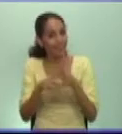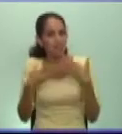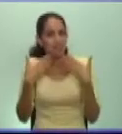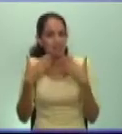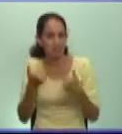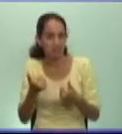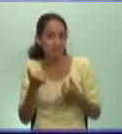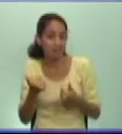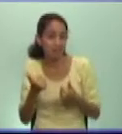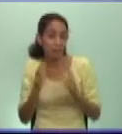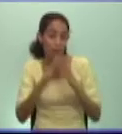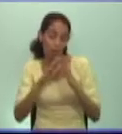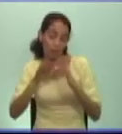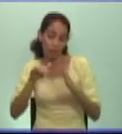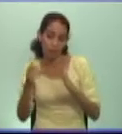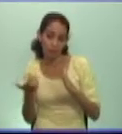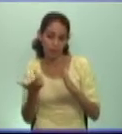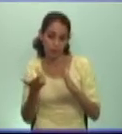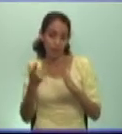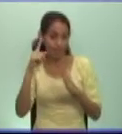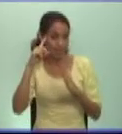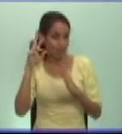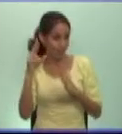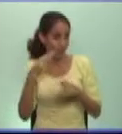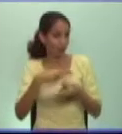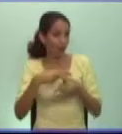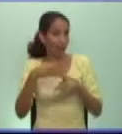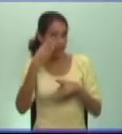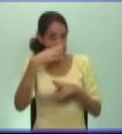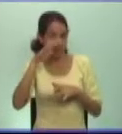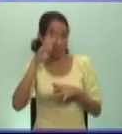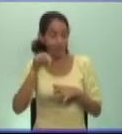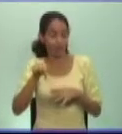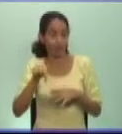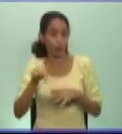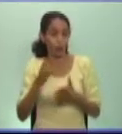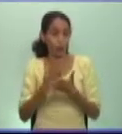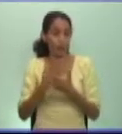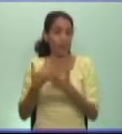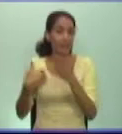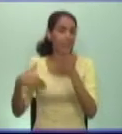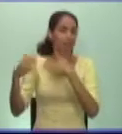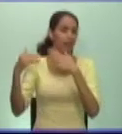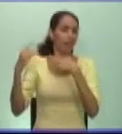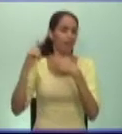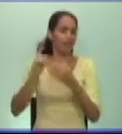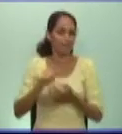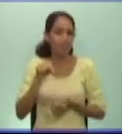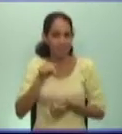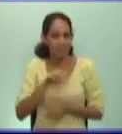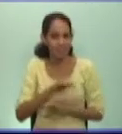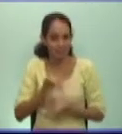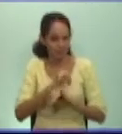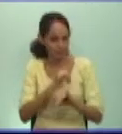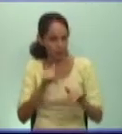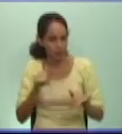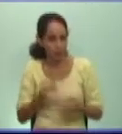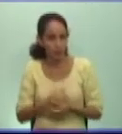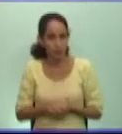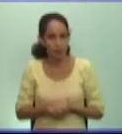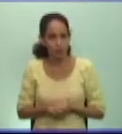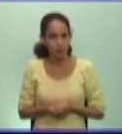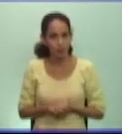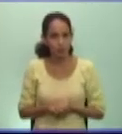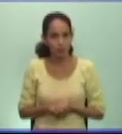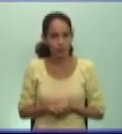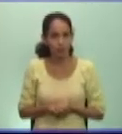de Cuba ustedes lo conocen muy bien también, todo lo que esto significó para los países donde se aplicó el New Deal. Quiere decir que estamos hablando